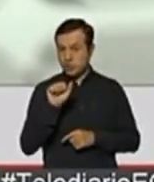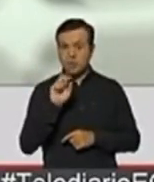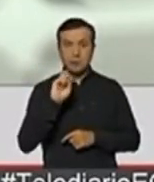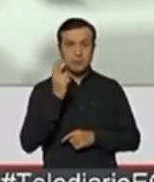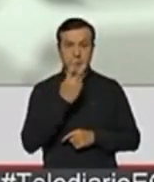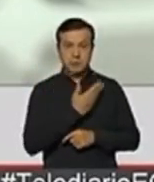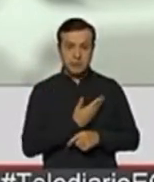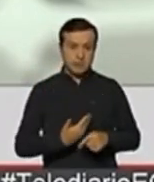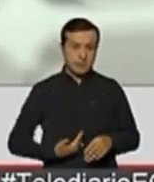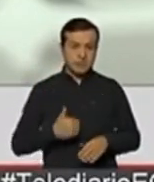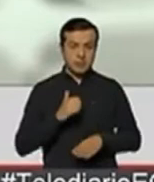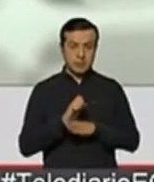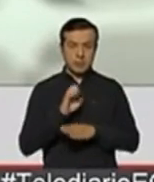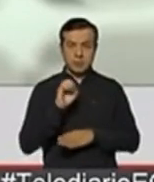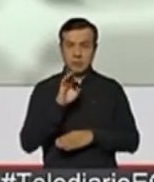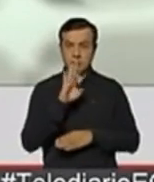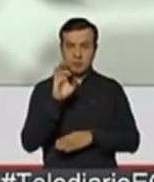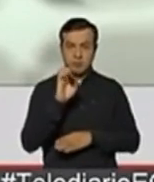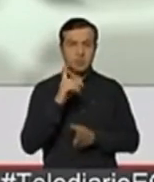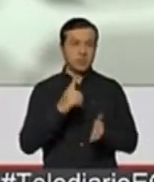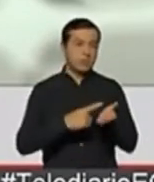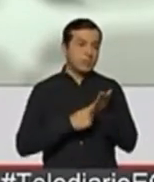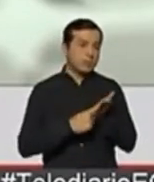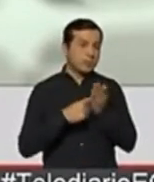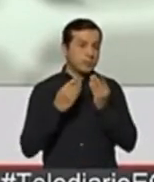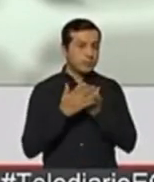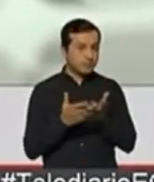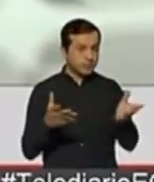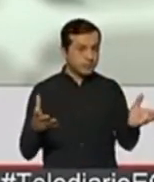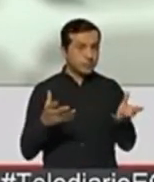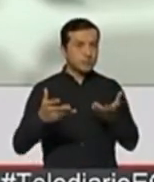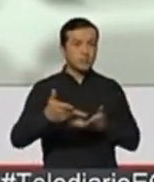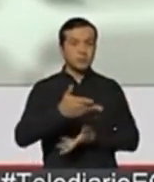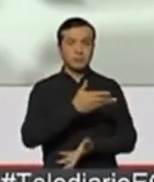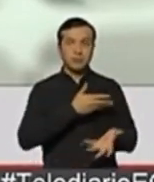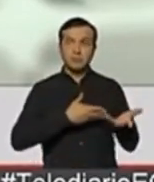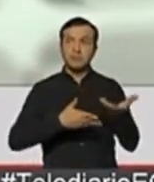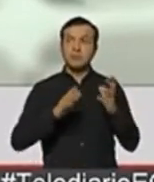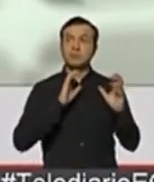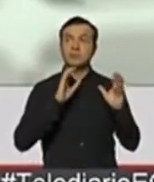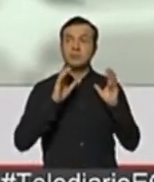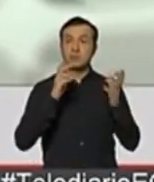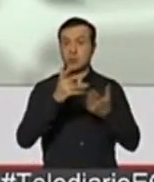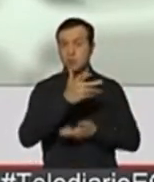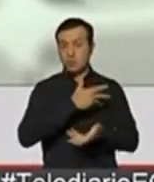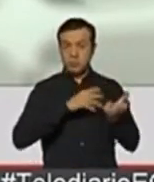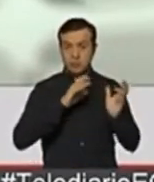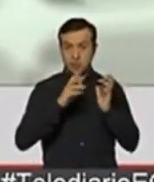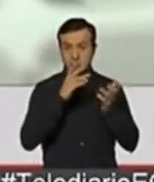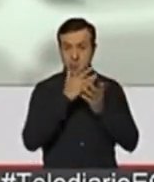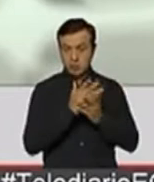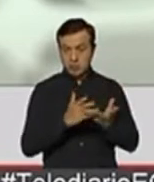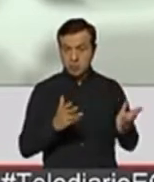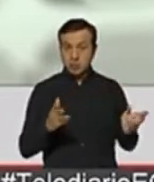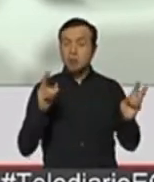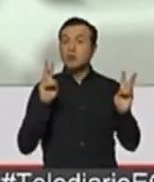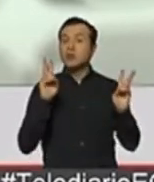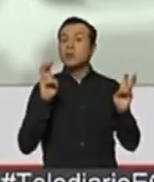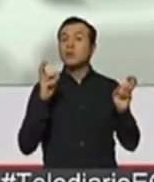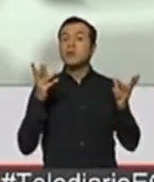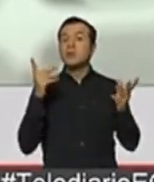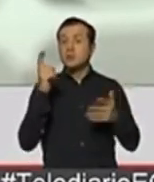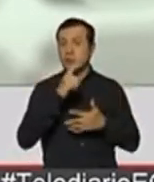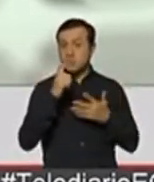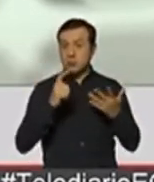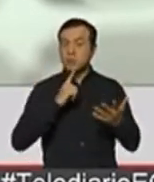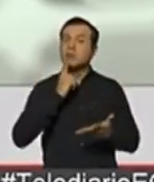vicepresidente ecuatoriano Otto Sonnenholzer. Con él conversaremos con ellos sobre la